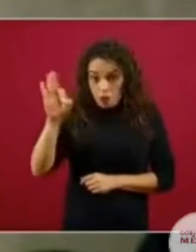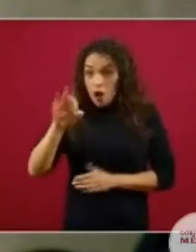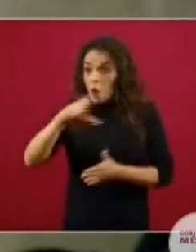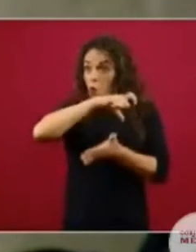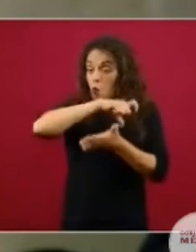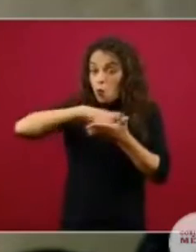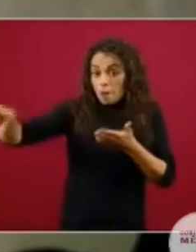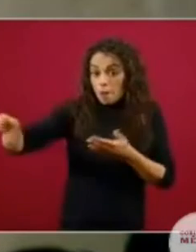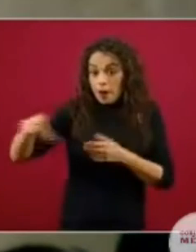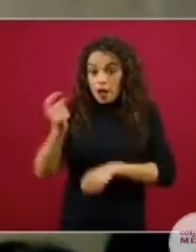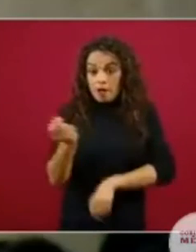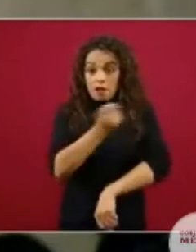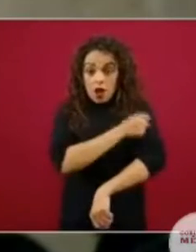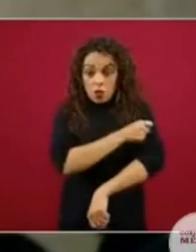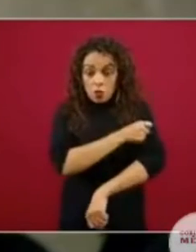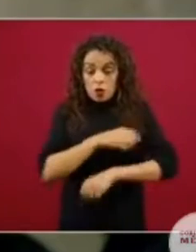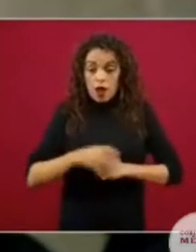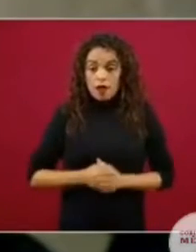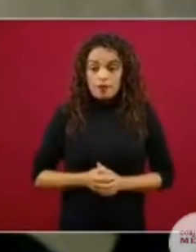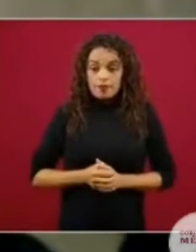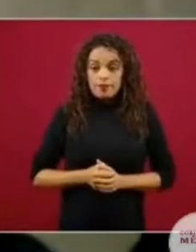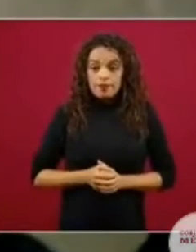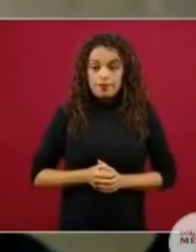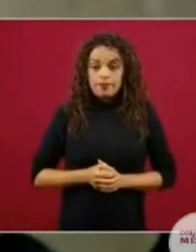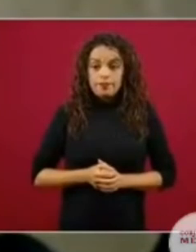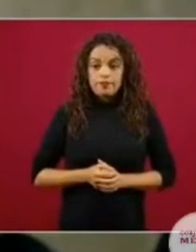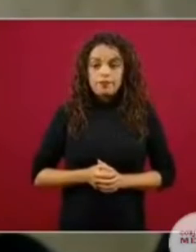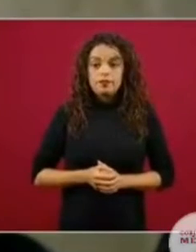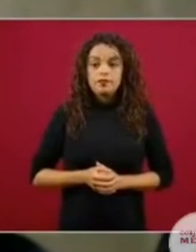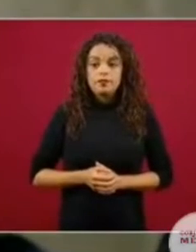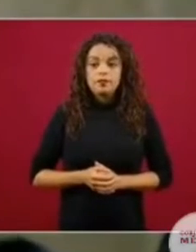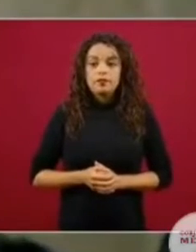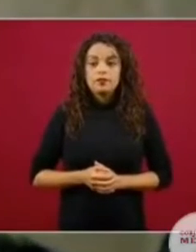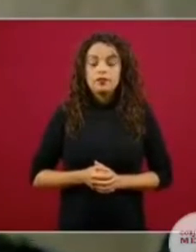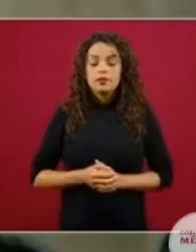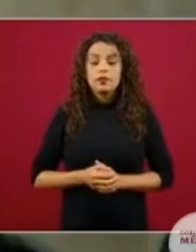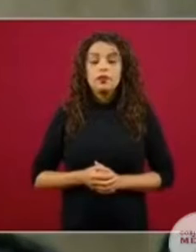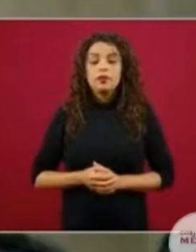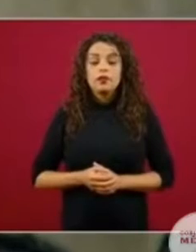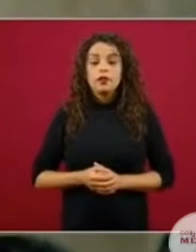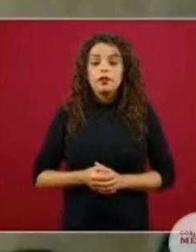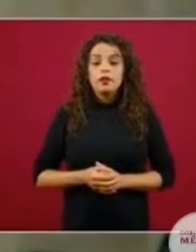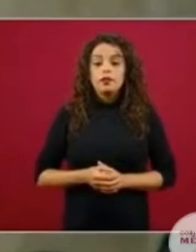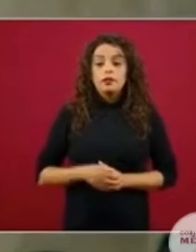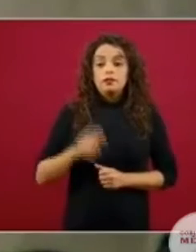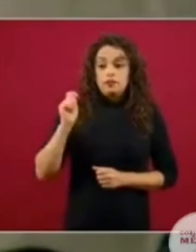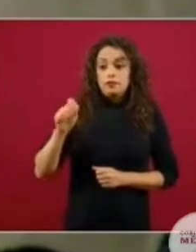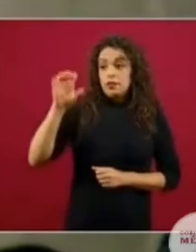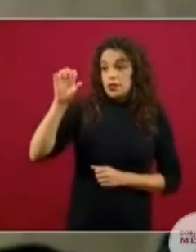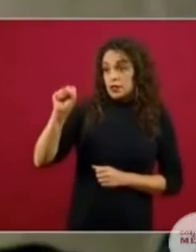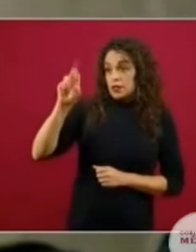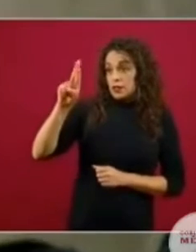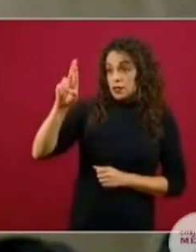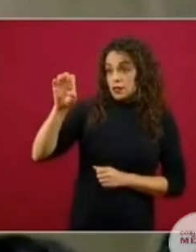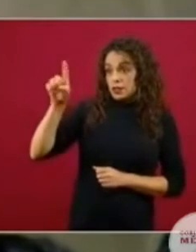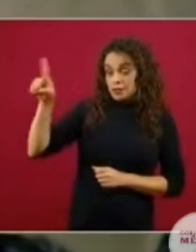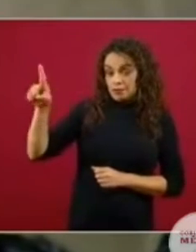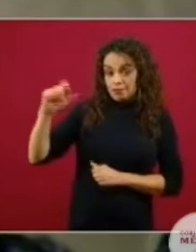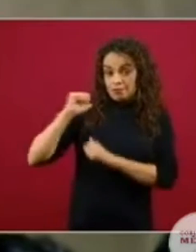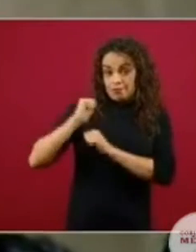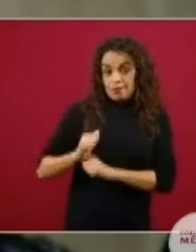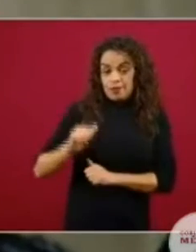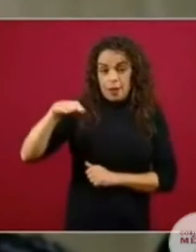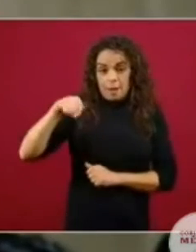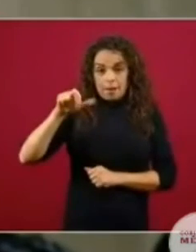también hablando de a futuro de la posible vacuna que encargaría del secretario relaciones exteriores marcelo ebrard si nos puede